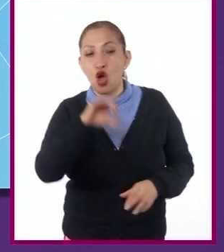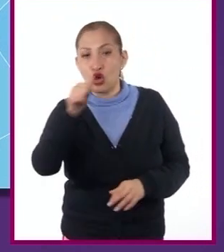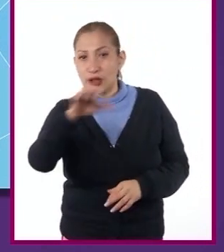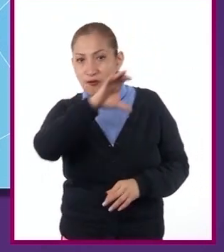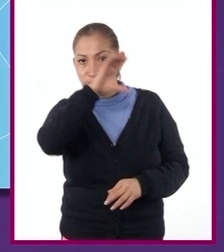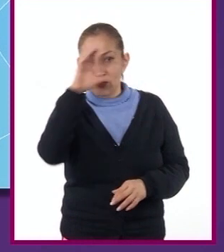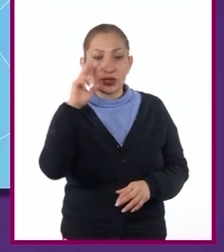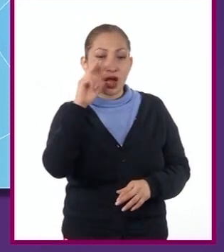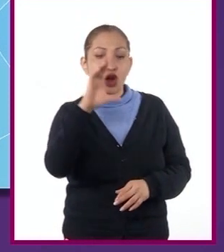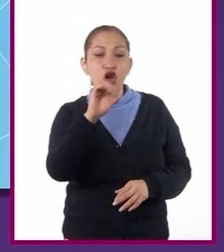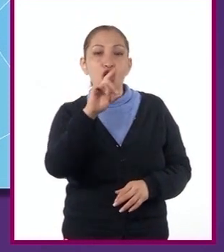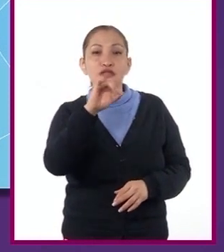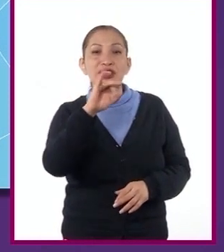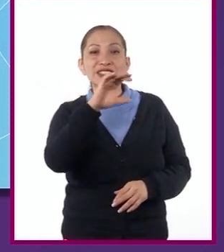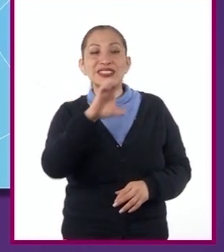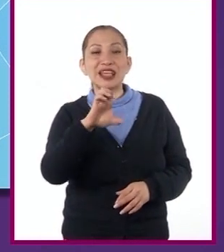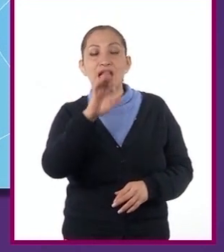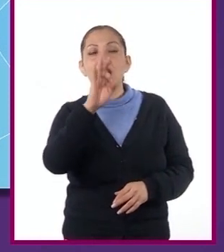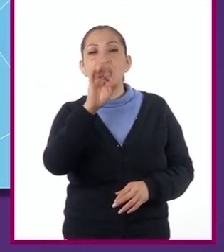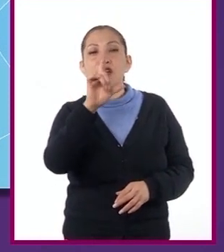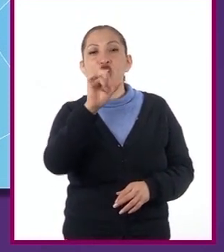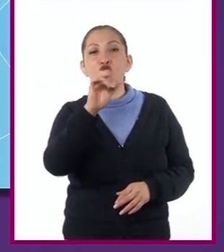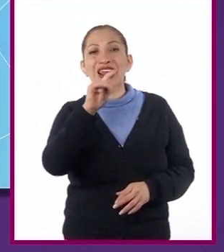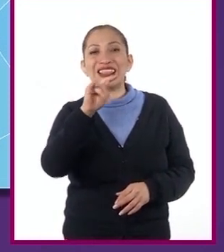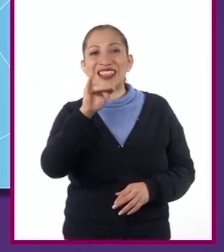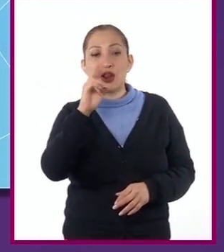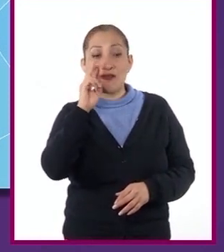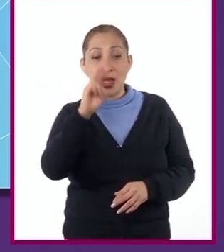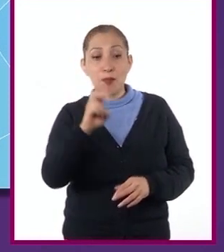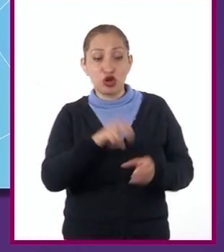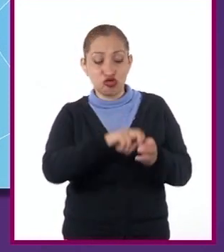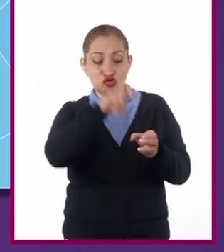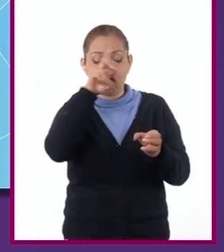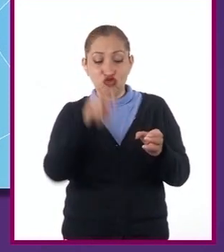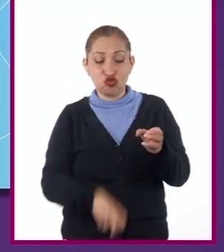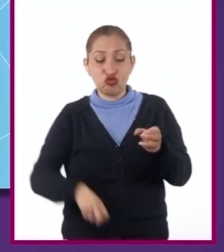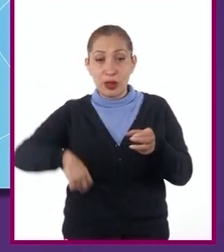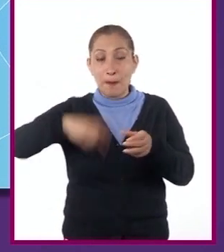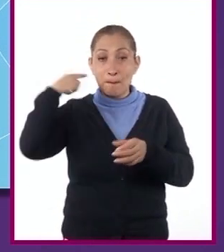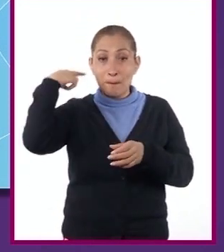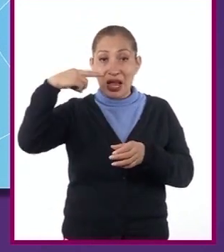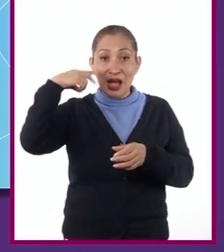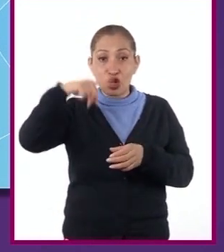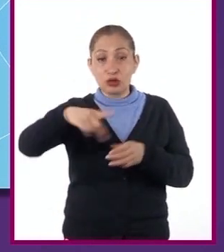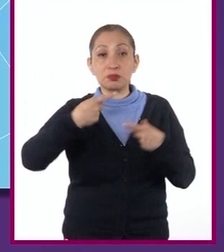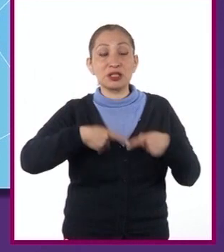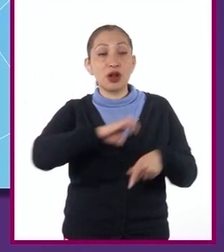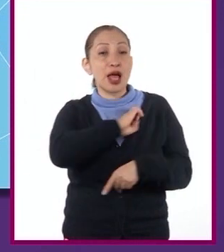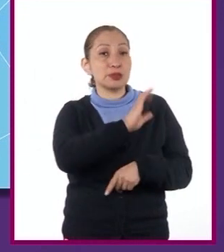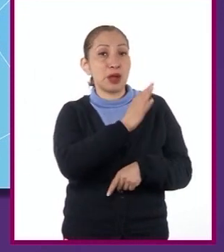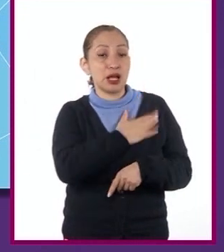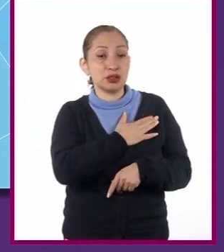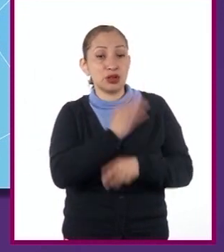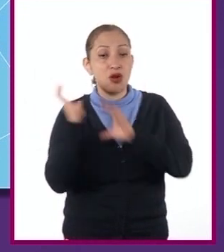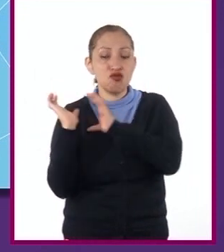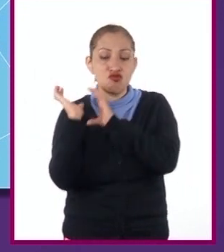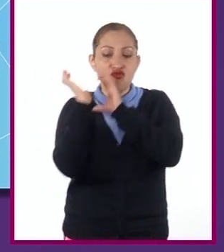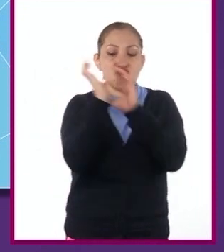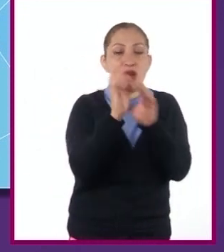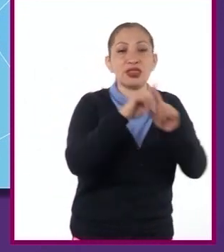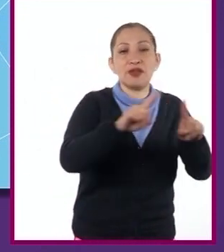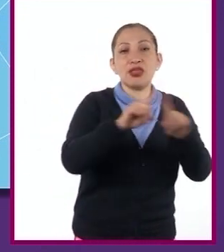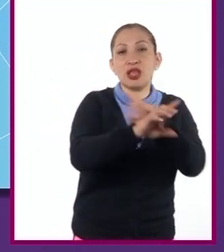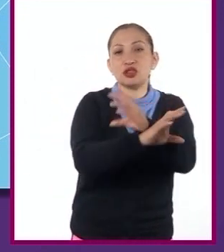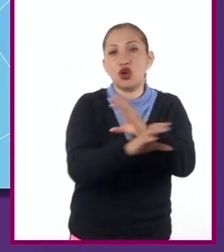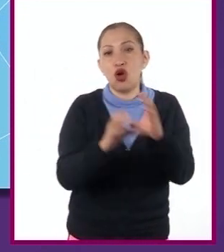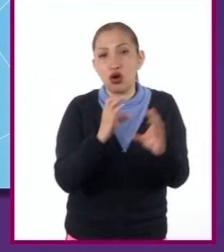imagen del Códice Florentino, vemos desembarcar en el puerto de Veracruz a los españoles cargados de diferentes